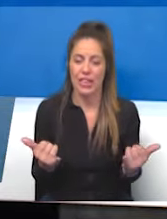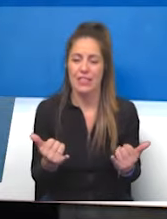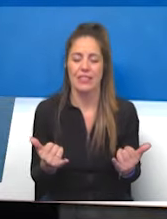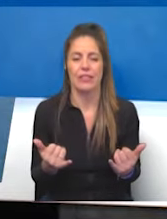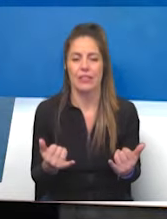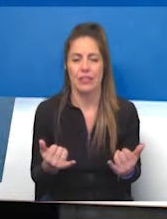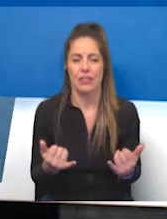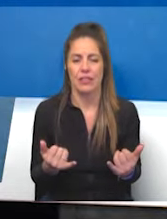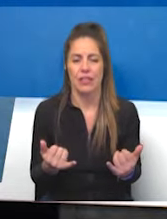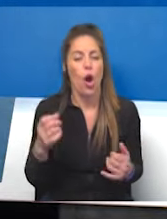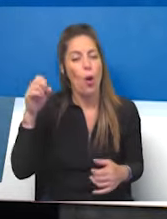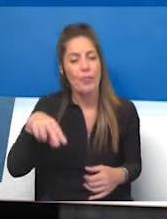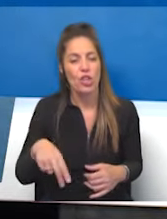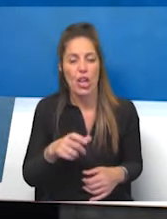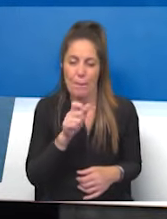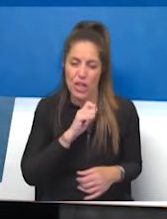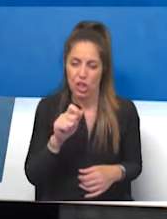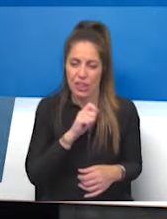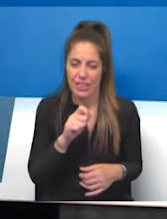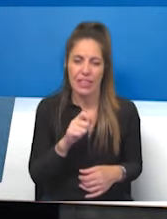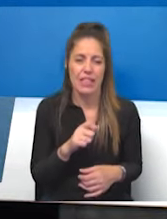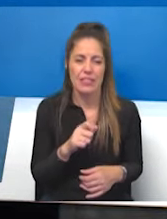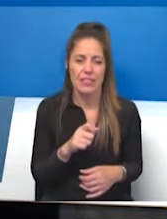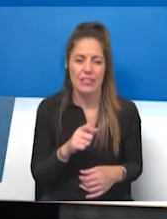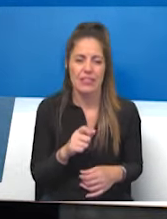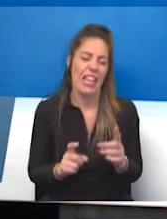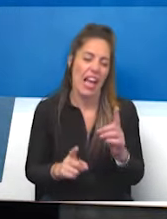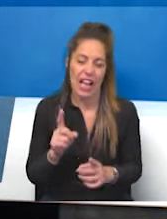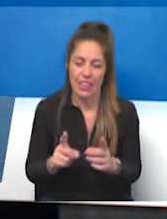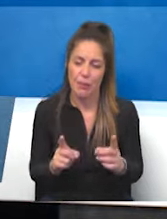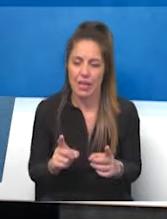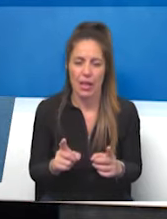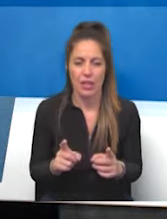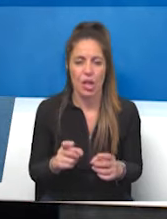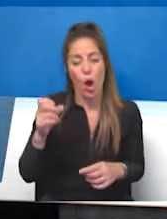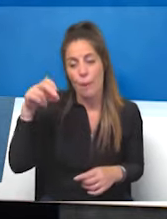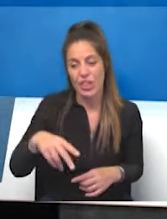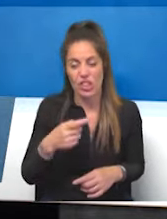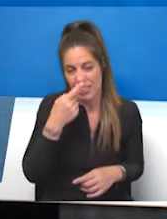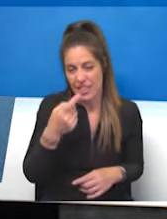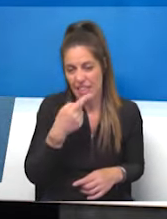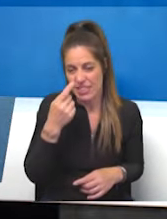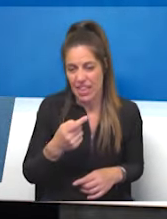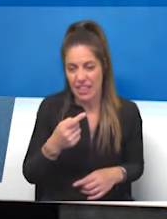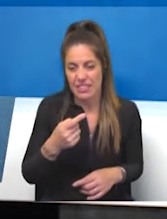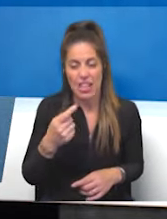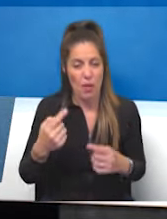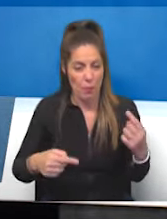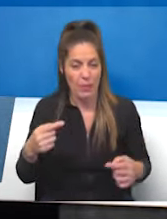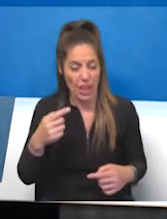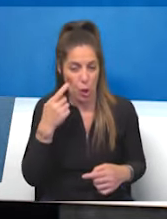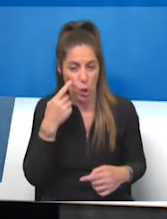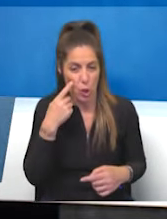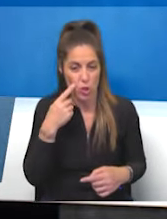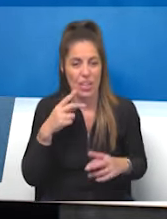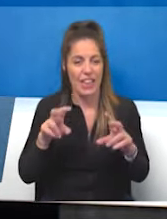días opiniones de periodistas de la academia opiniones interesadas y versadas en materia de análisis